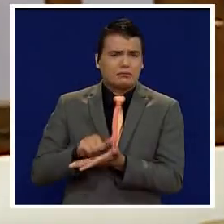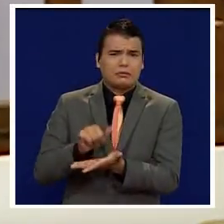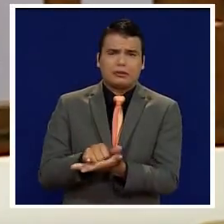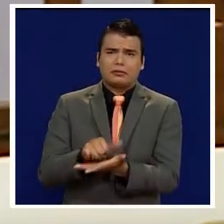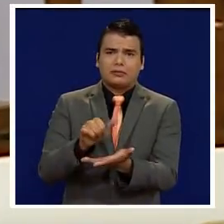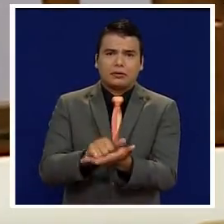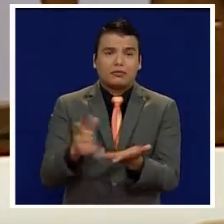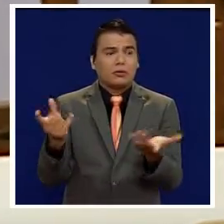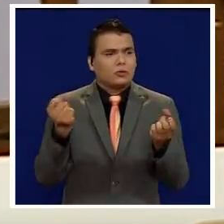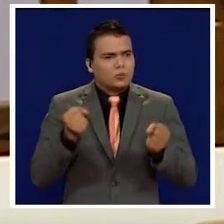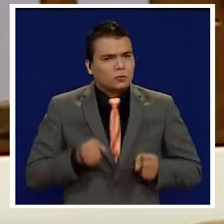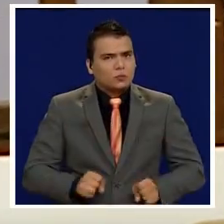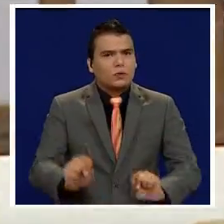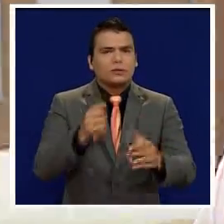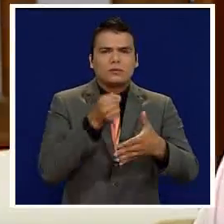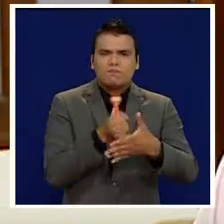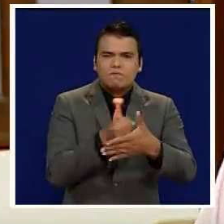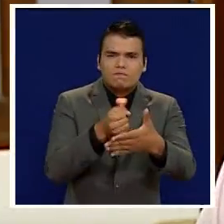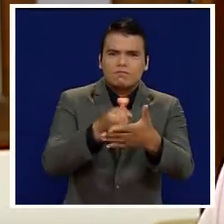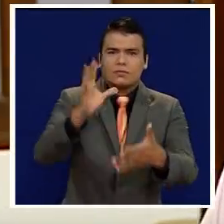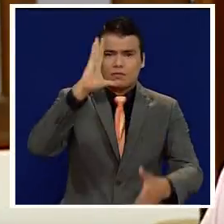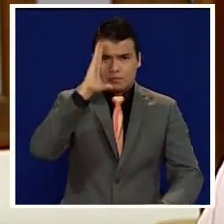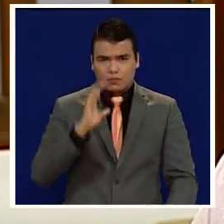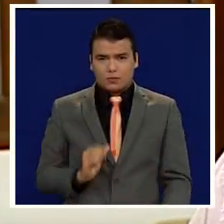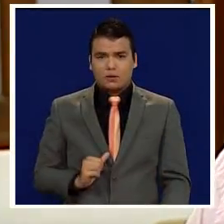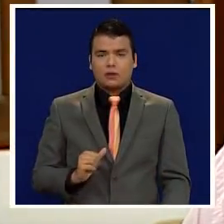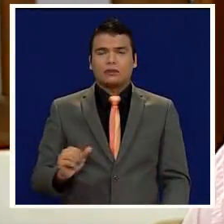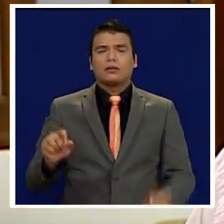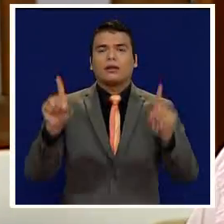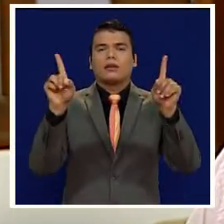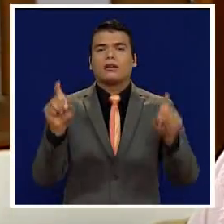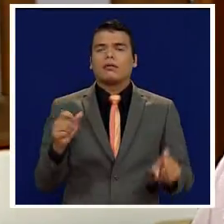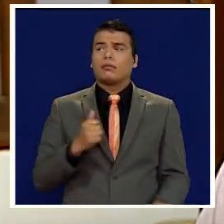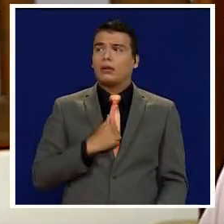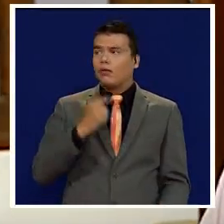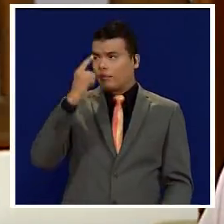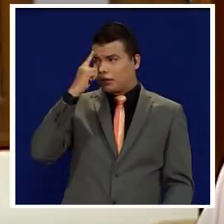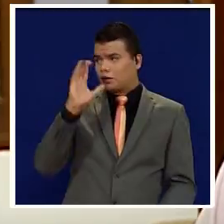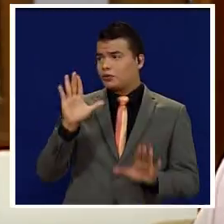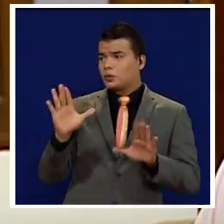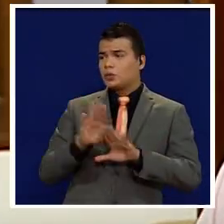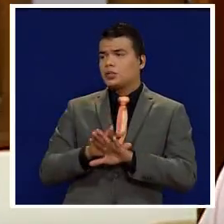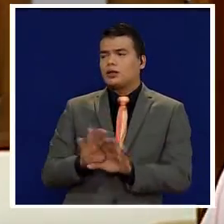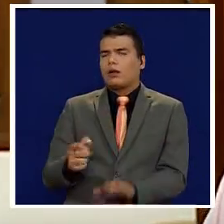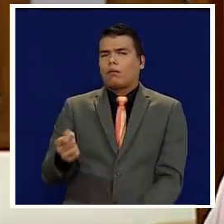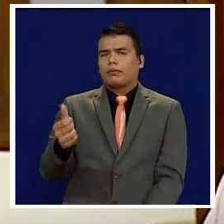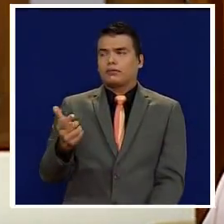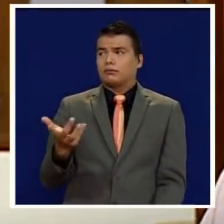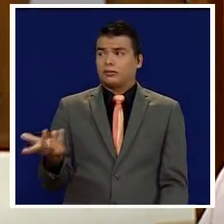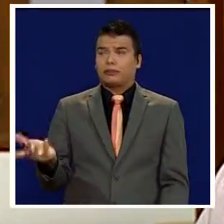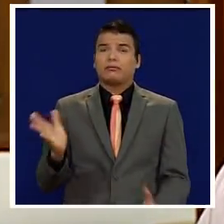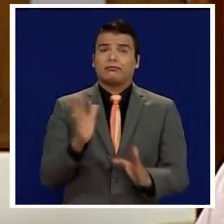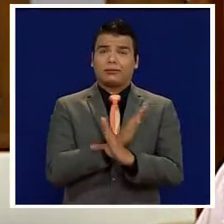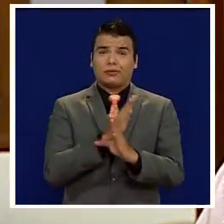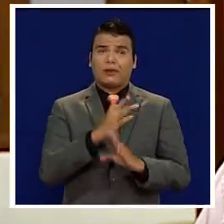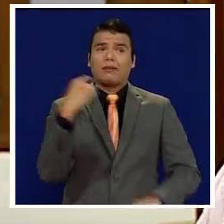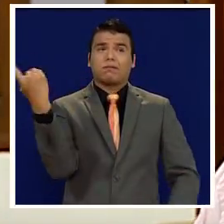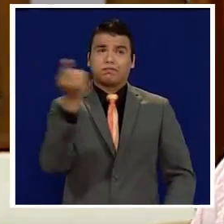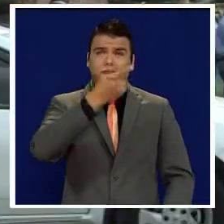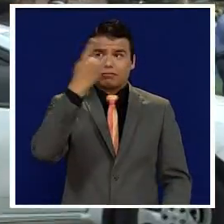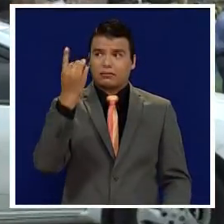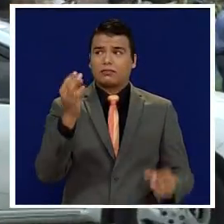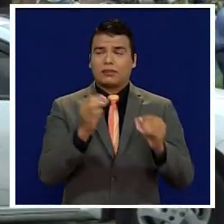de los ingentes esfuerzos policiales, y no es un asunto de mera percepción, como se viene diciendo recurrentemente, un problema de entornos y